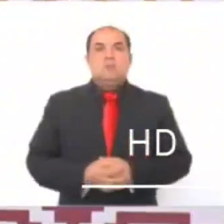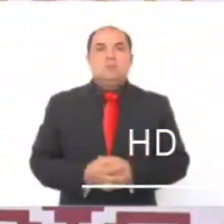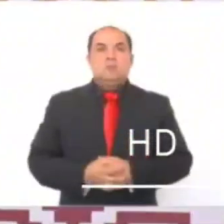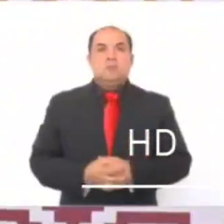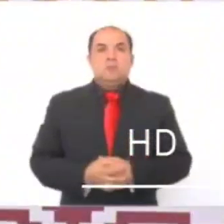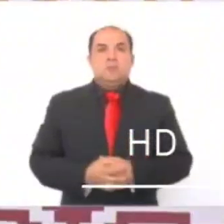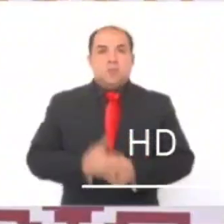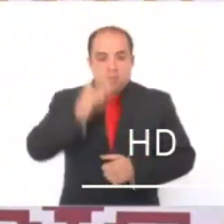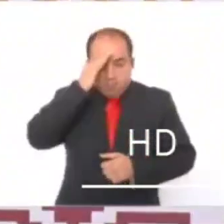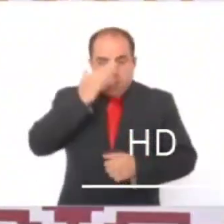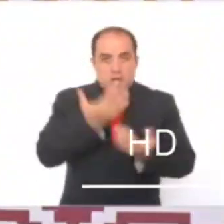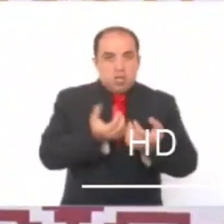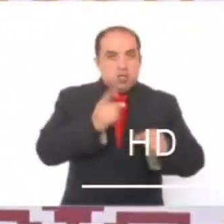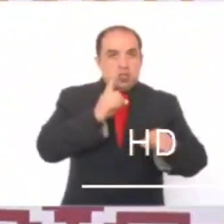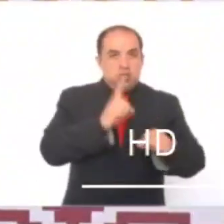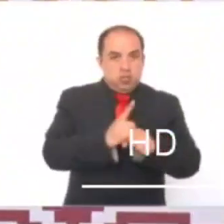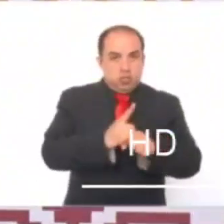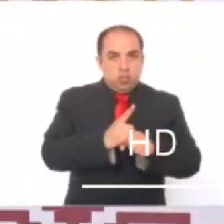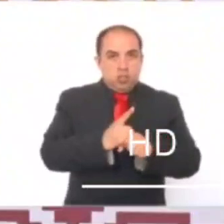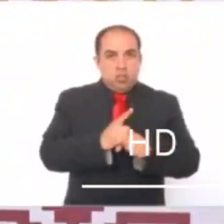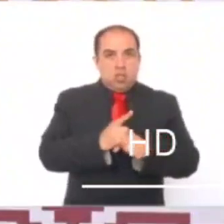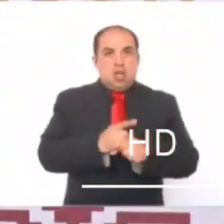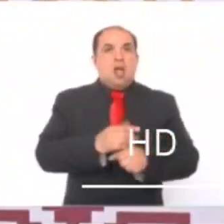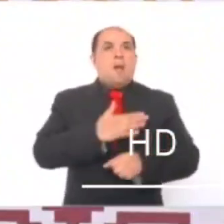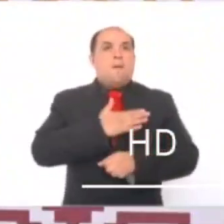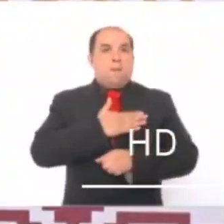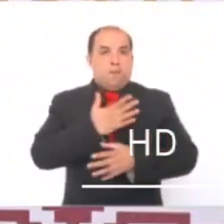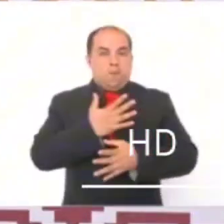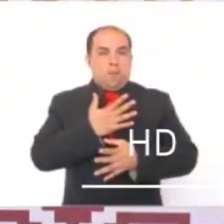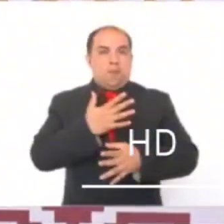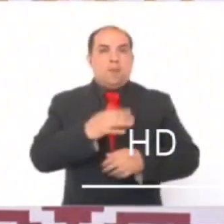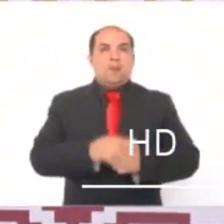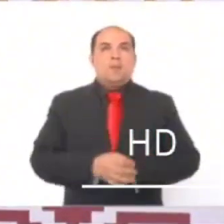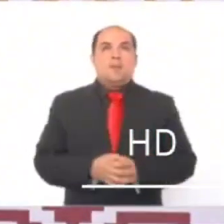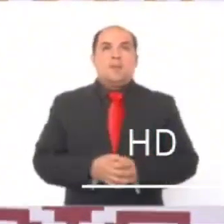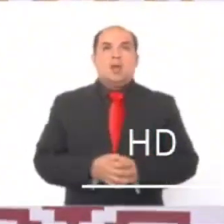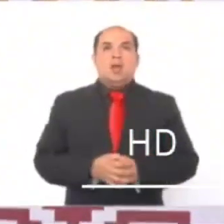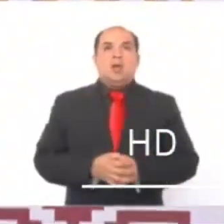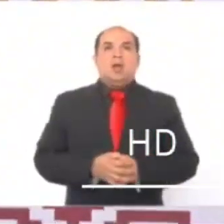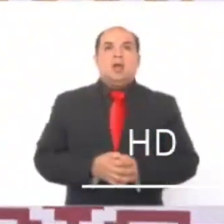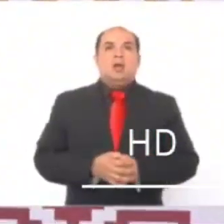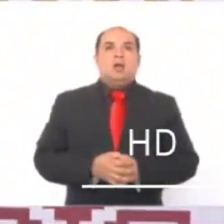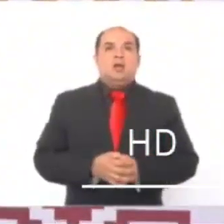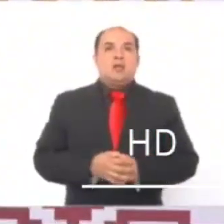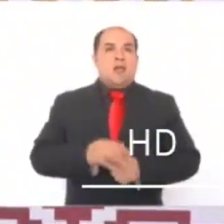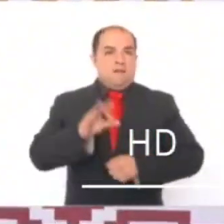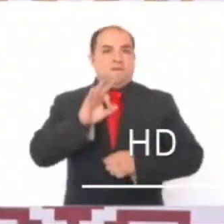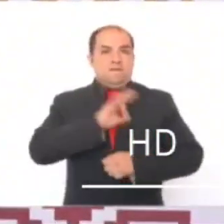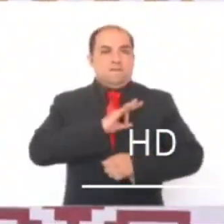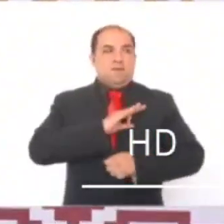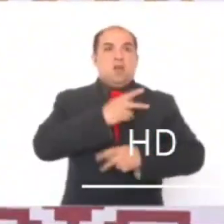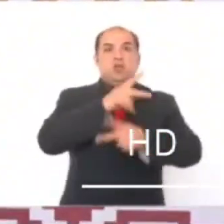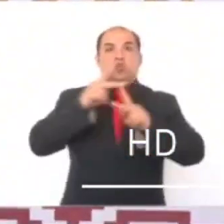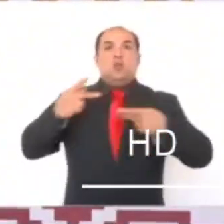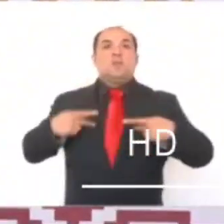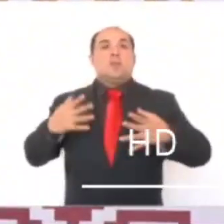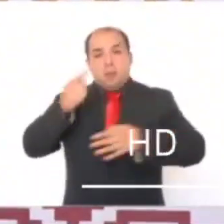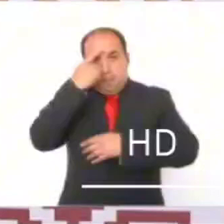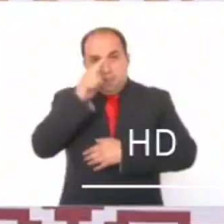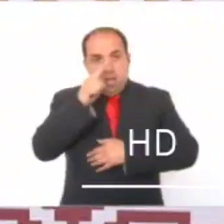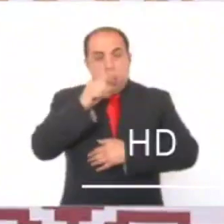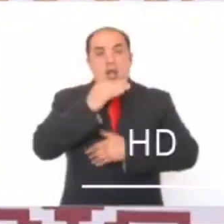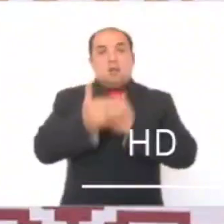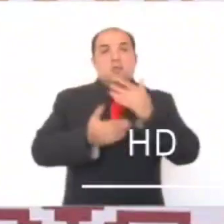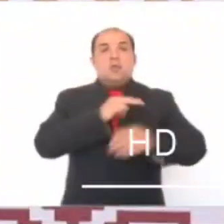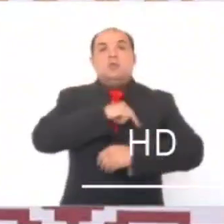creyendo en la sociedad, en la buena voluntad de todas las personas para que nuestros procesos puedan